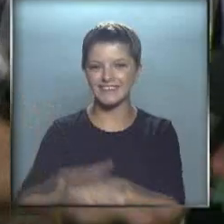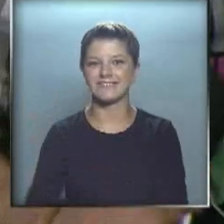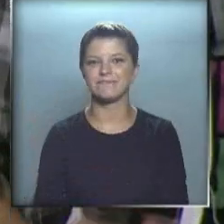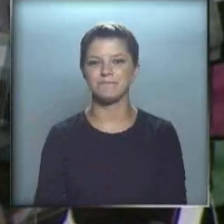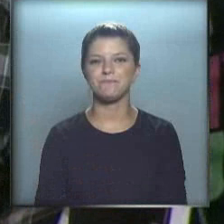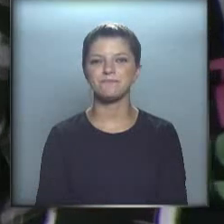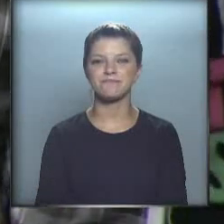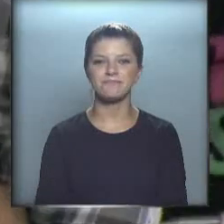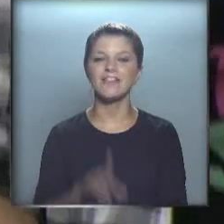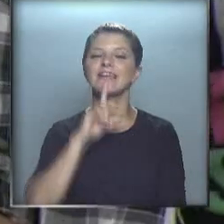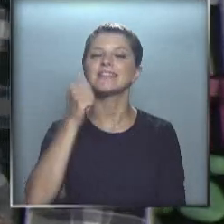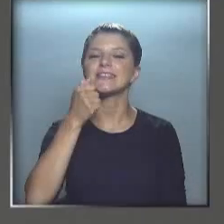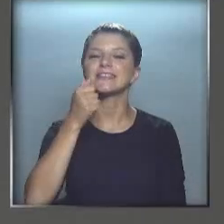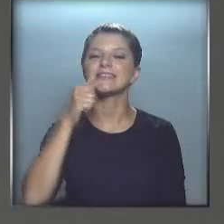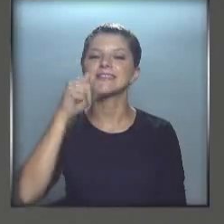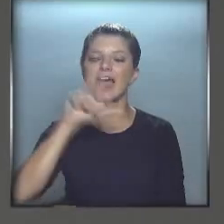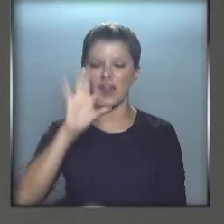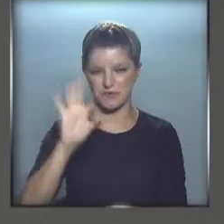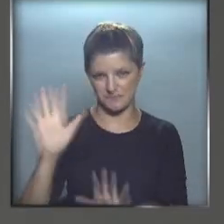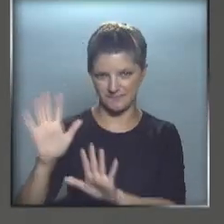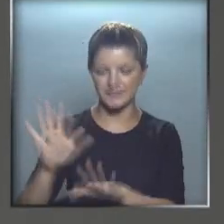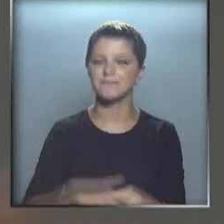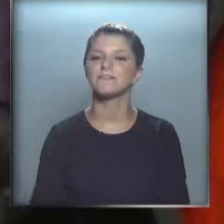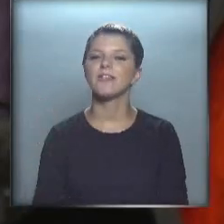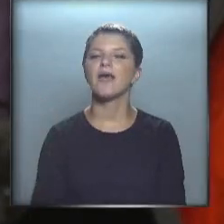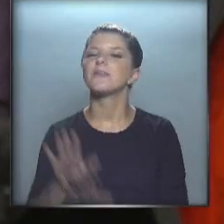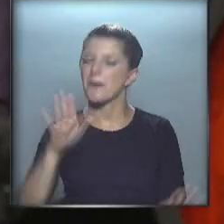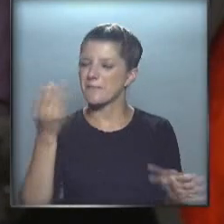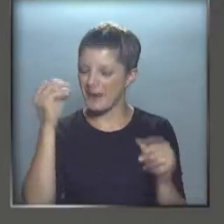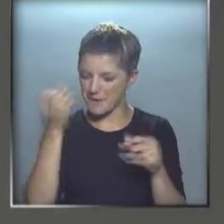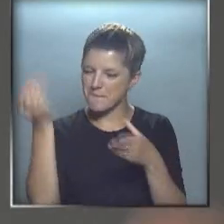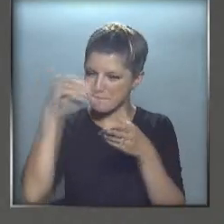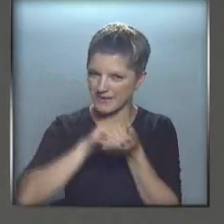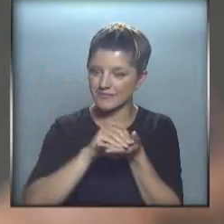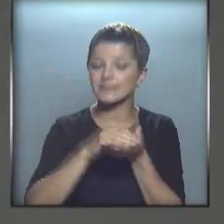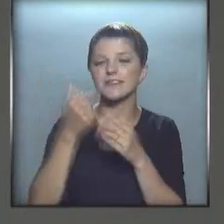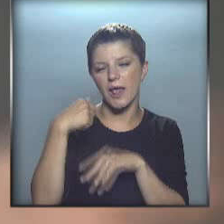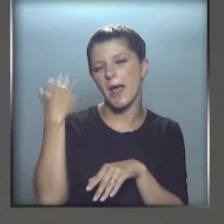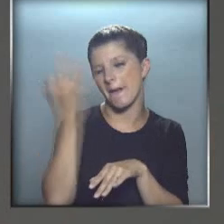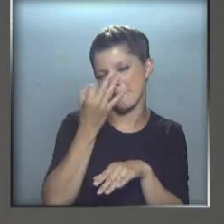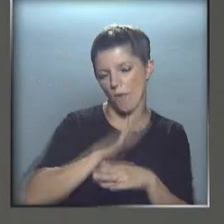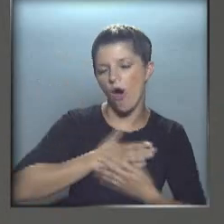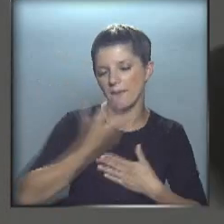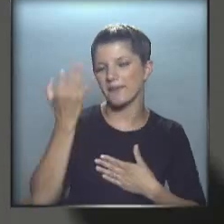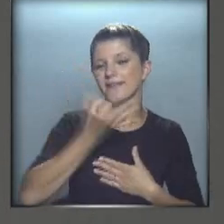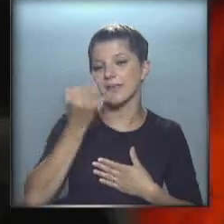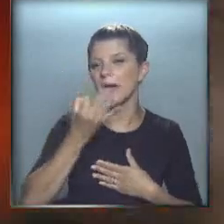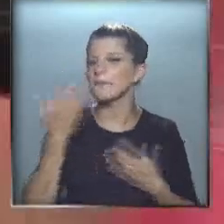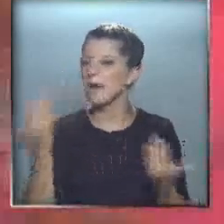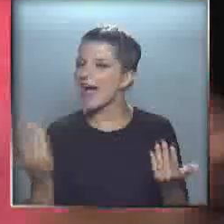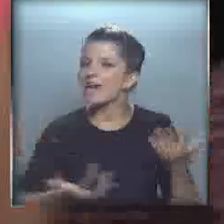No te vayas, Lalo. La pregunta, yo voy un poco más a fondo y me la juego. Digo, al margen del amor verdadero. Sí. No importa el amor. Hubo